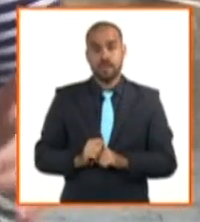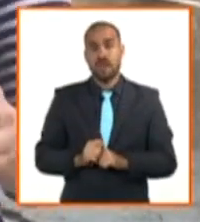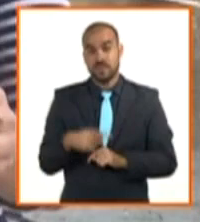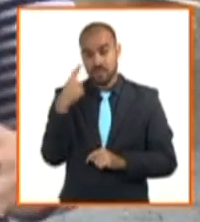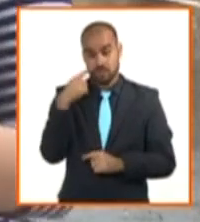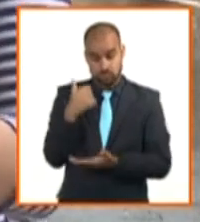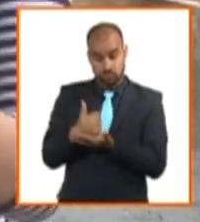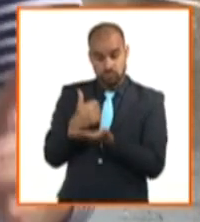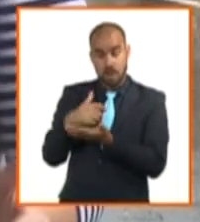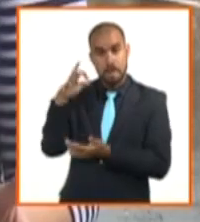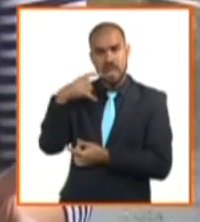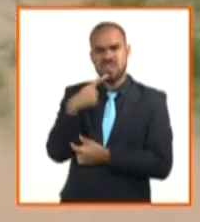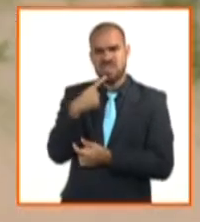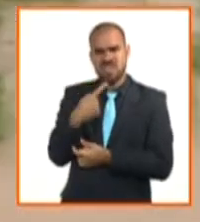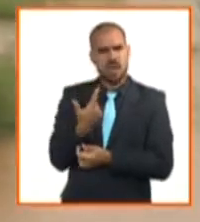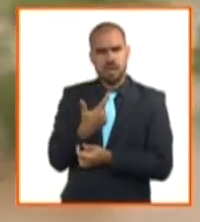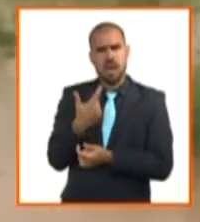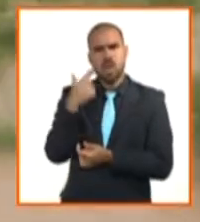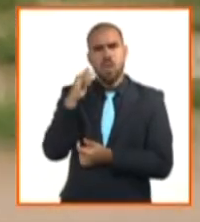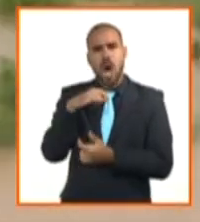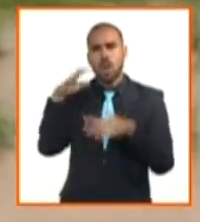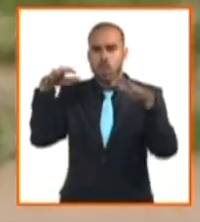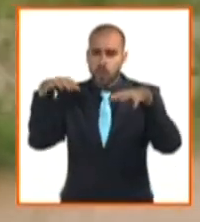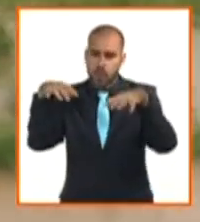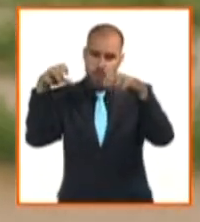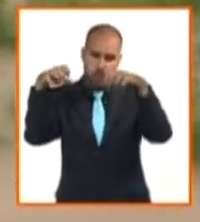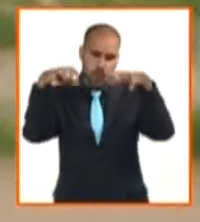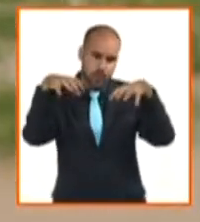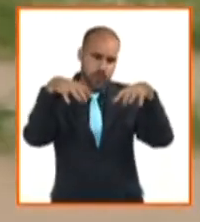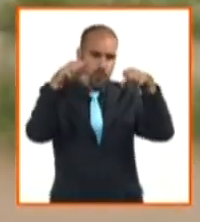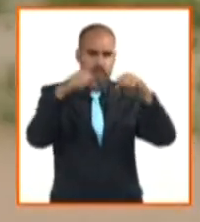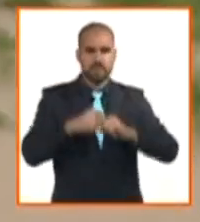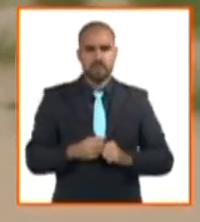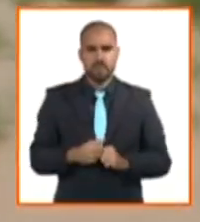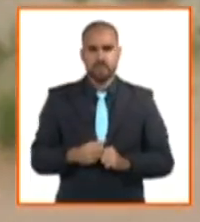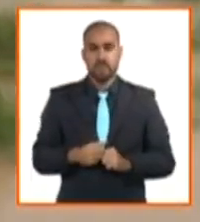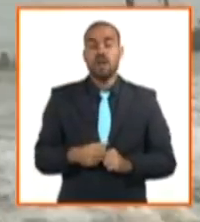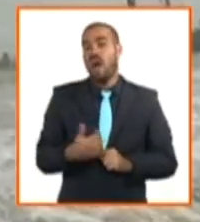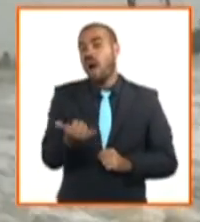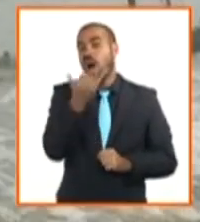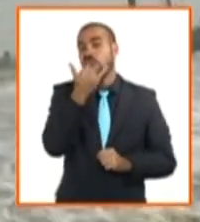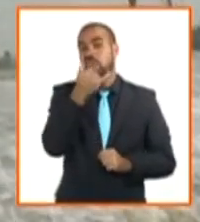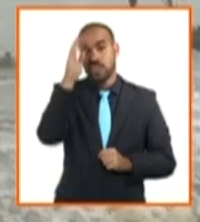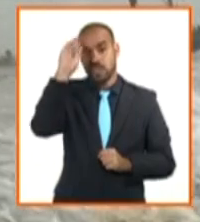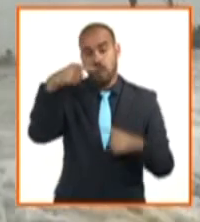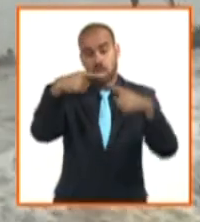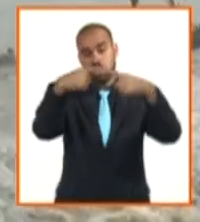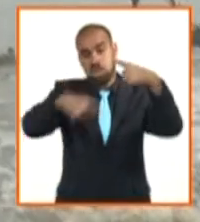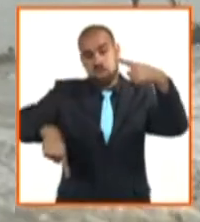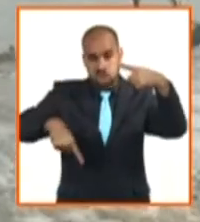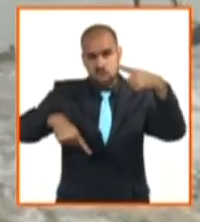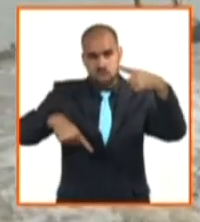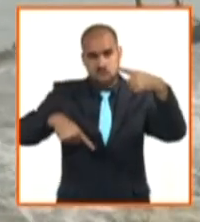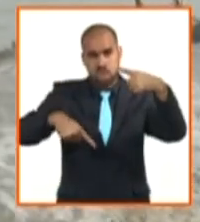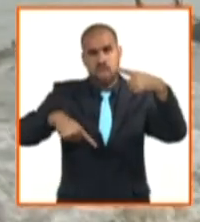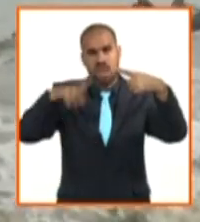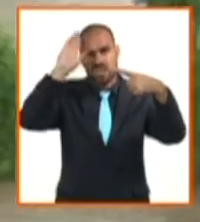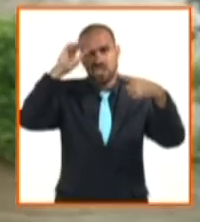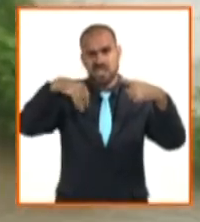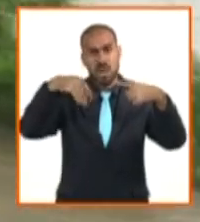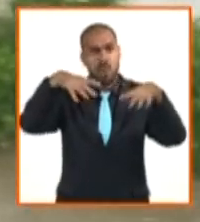provincial cede por intervalos existen afectaciones en el fluido eléctrico con más de 18.000 aguas fuera del sistema